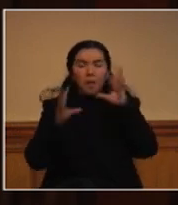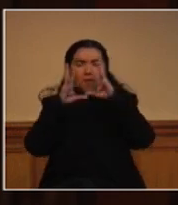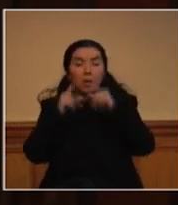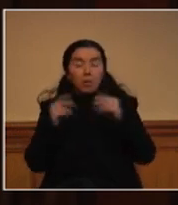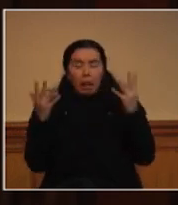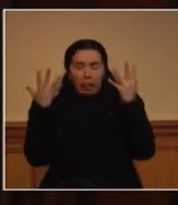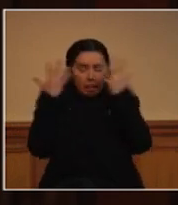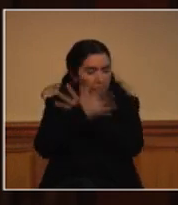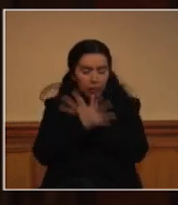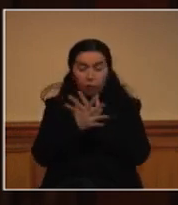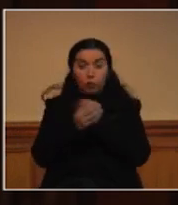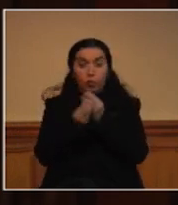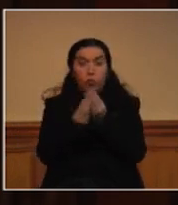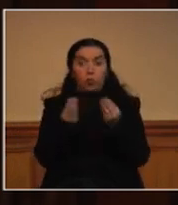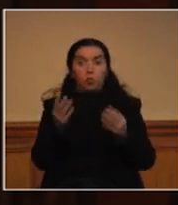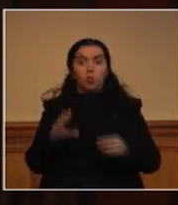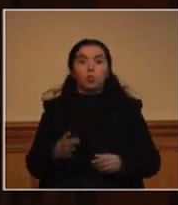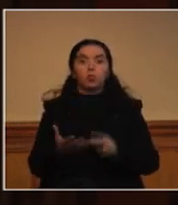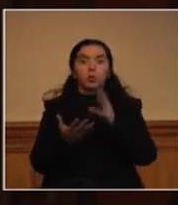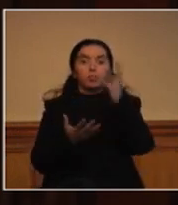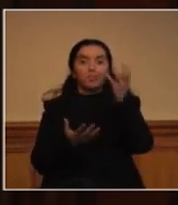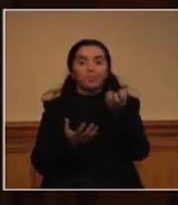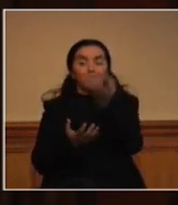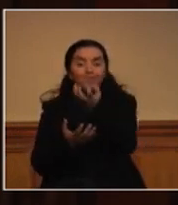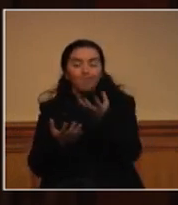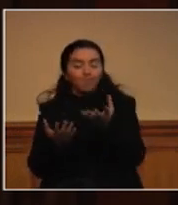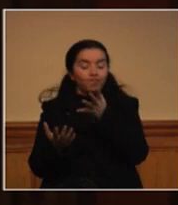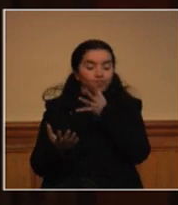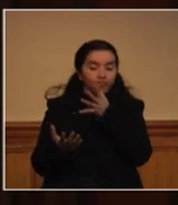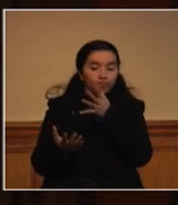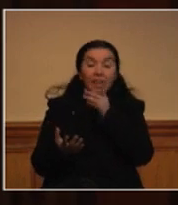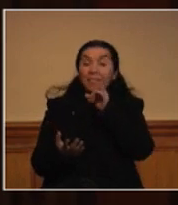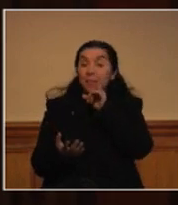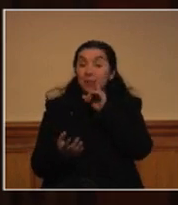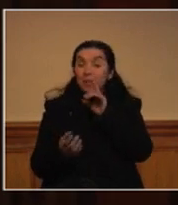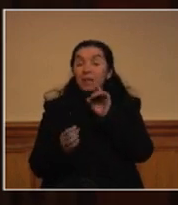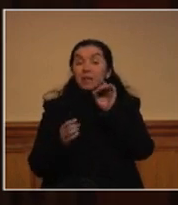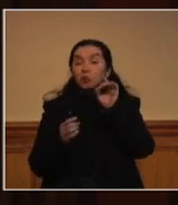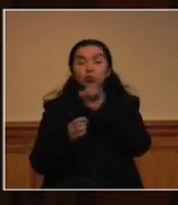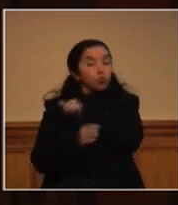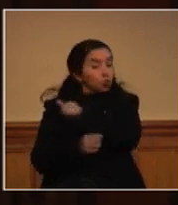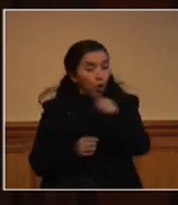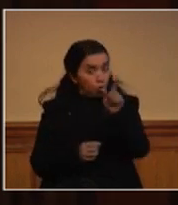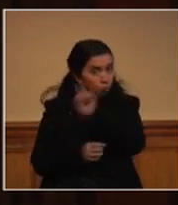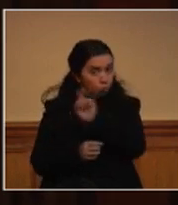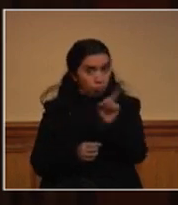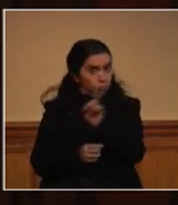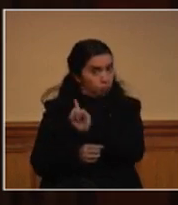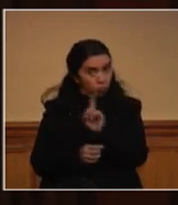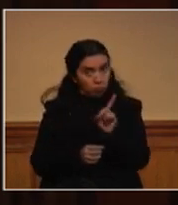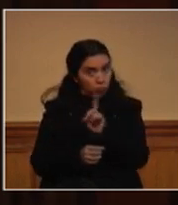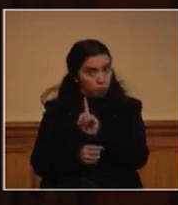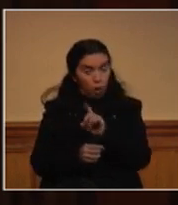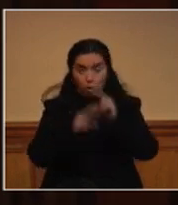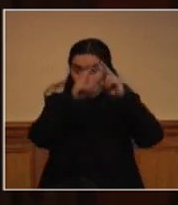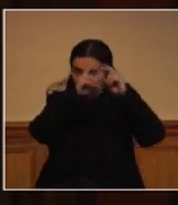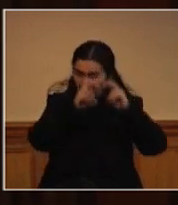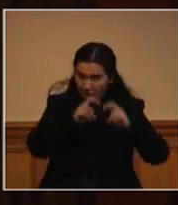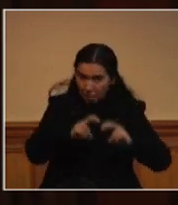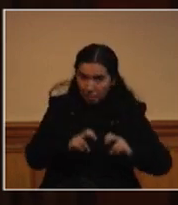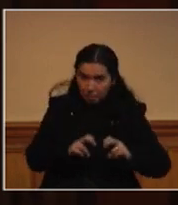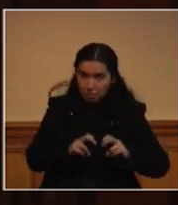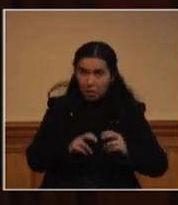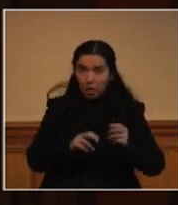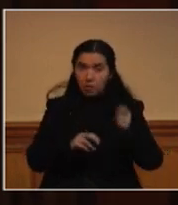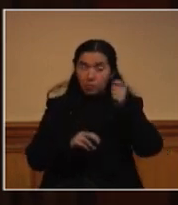la cantidad de programas que actualmente vamos a encontrar, tenemos que tener en cuenta que no todos han sido investigados, no todos